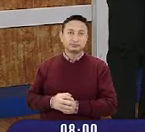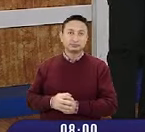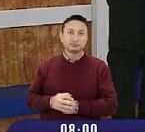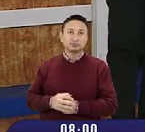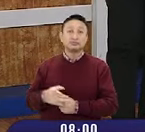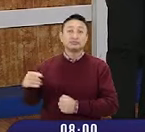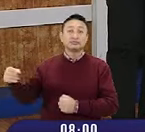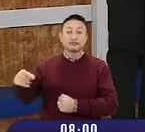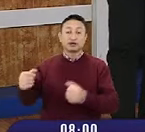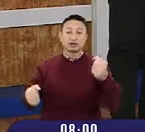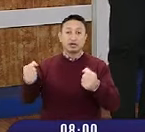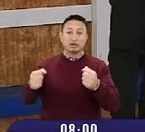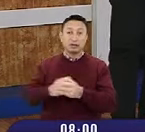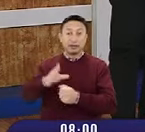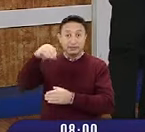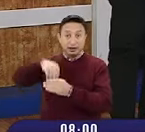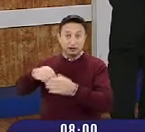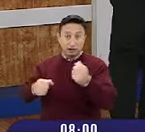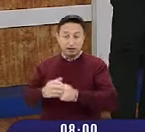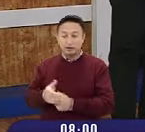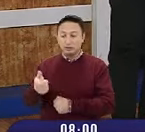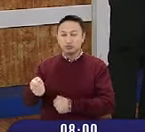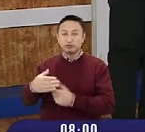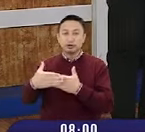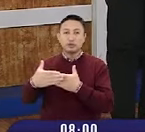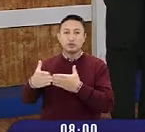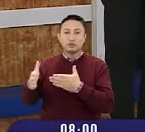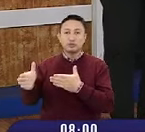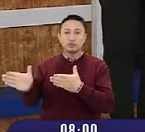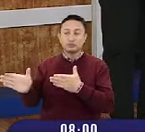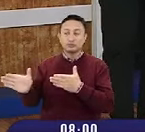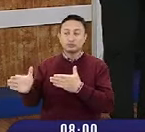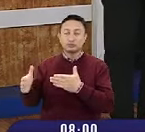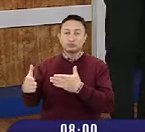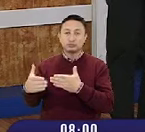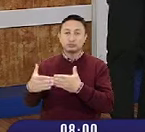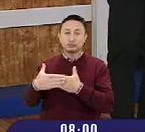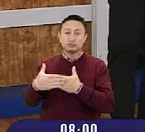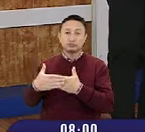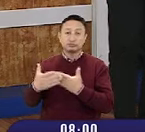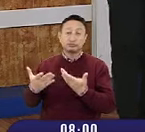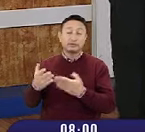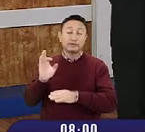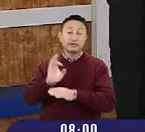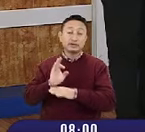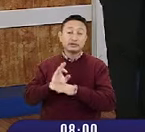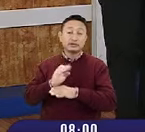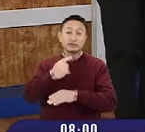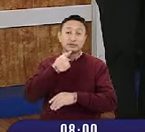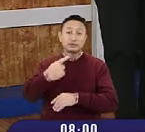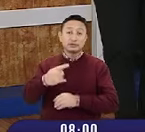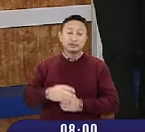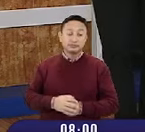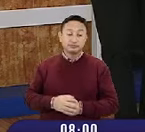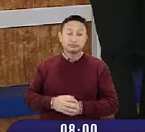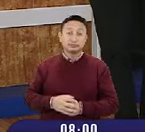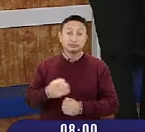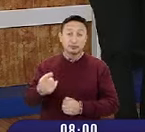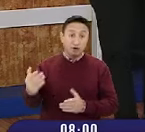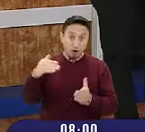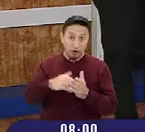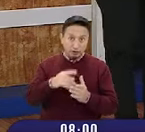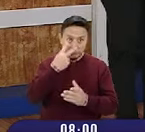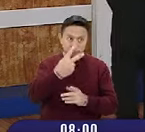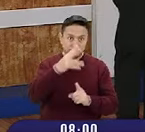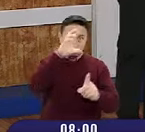el control que estaba dentro del auto para abrir los accesos. Testigos pues amenazaron con hacer justicia